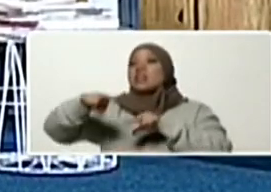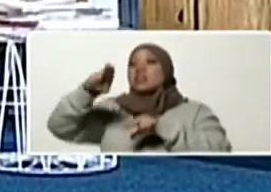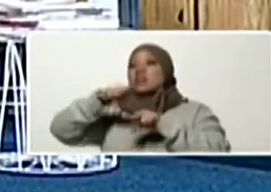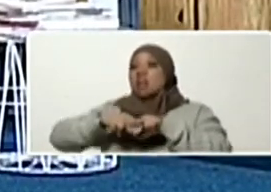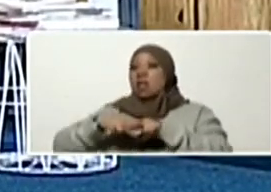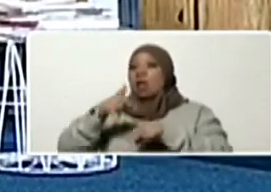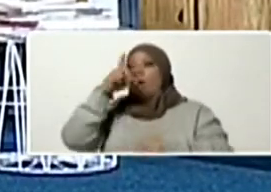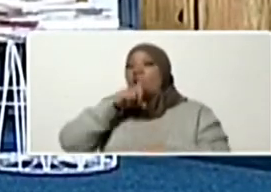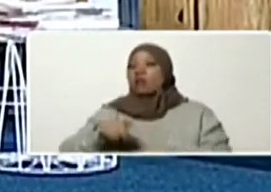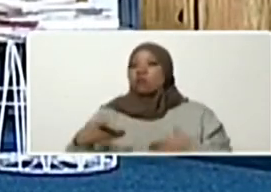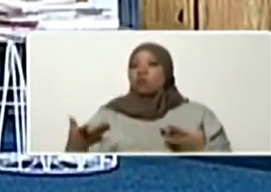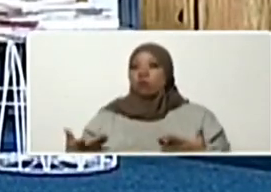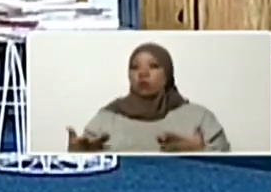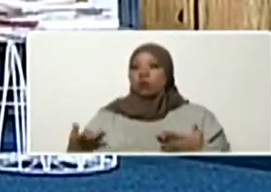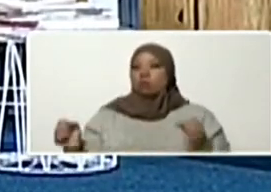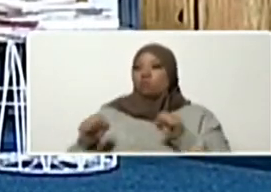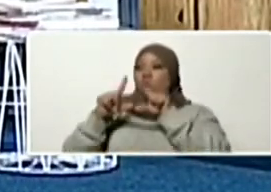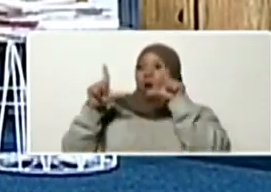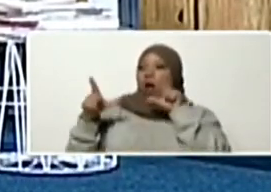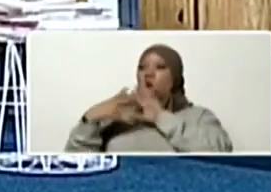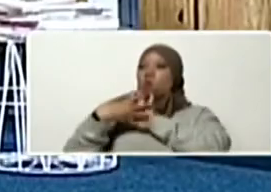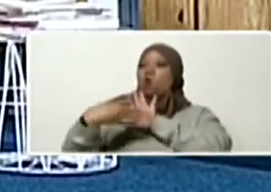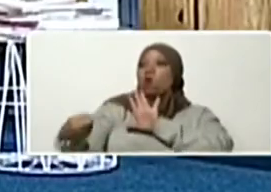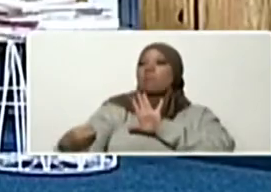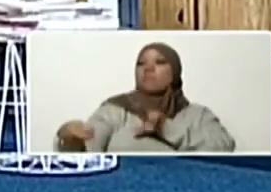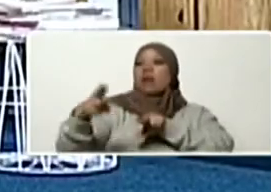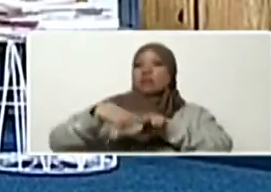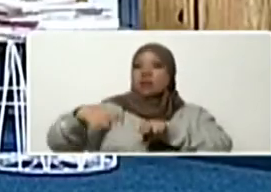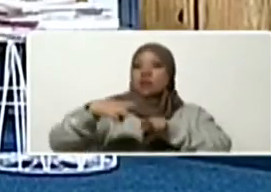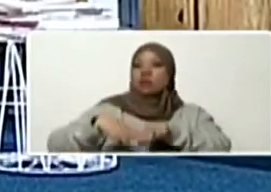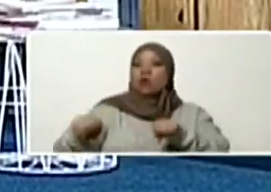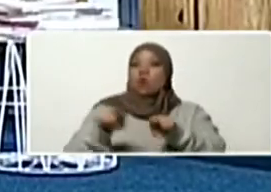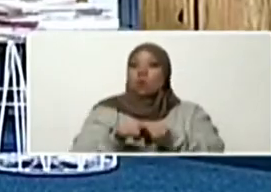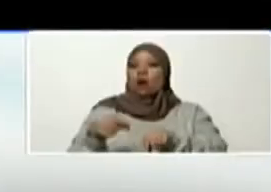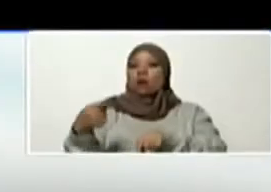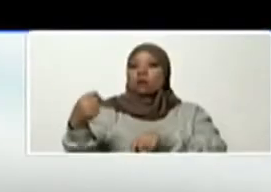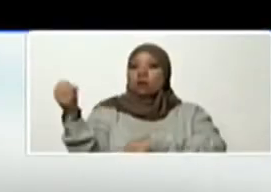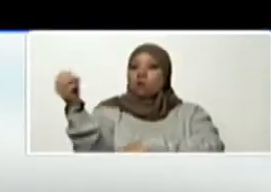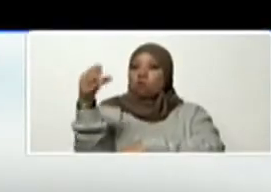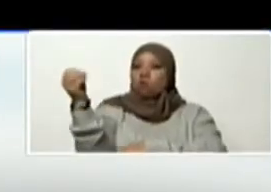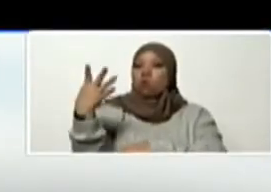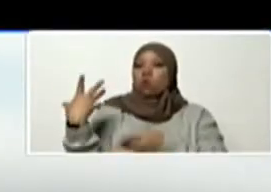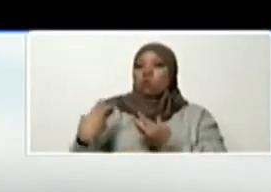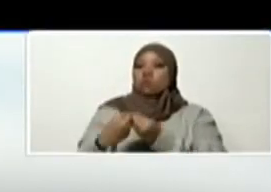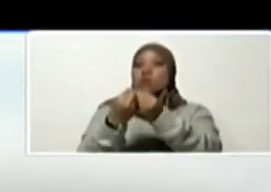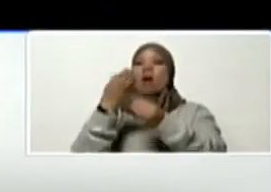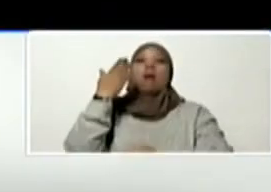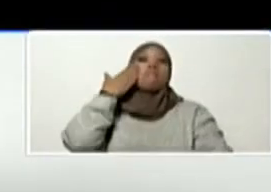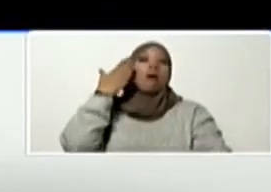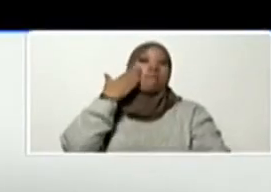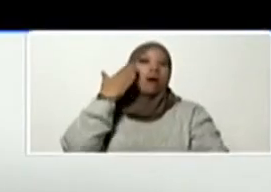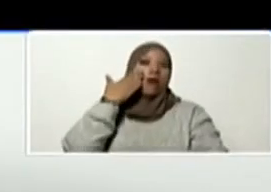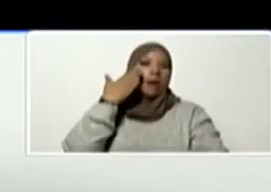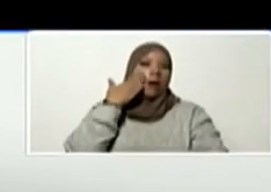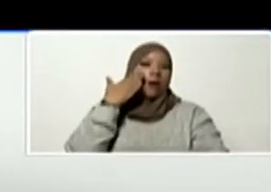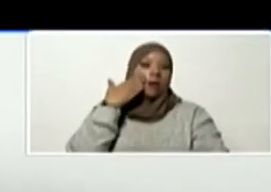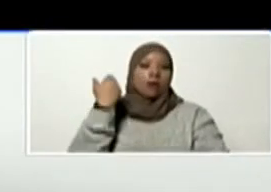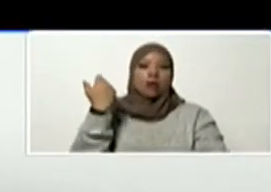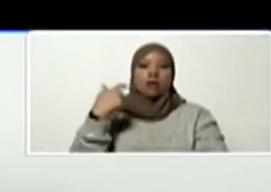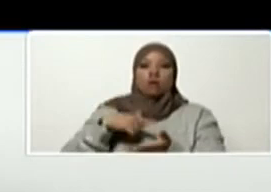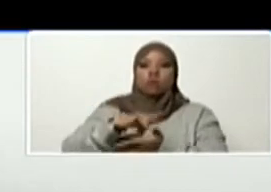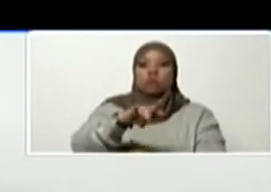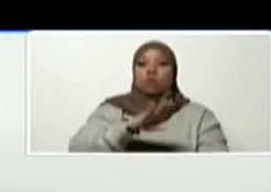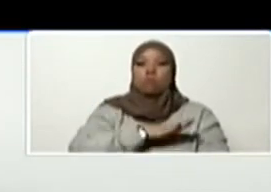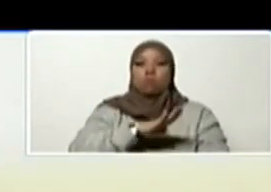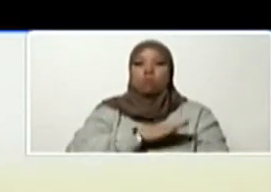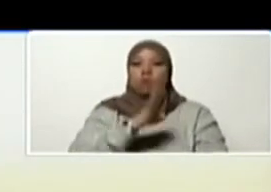genio, una niña genio, llegara hasta la cumbre junto a su mamá, se financió los pasajes,